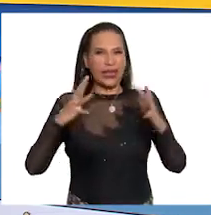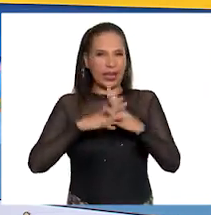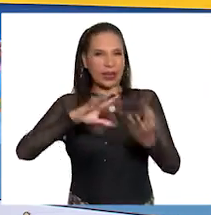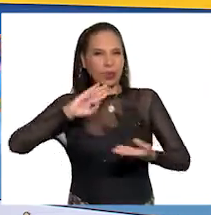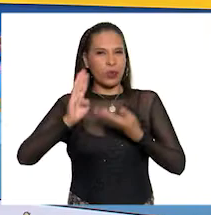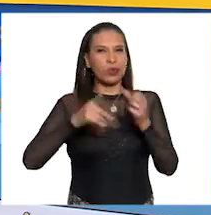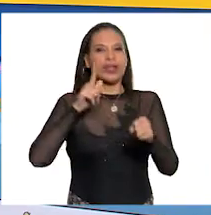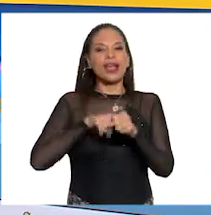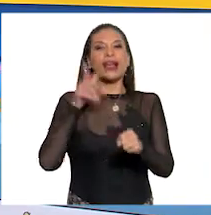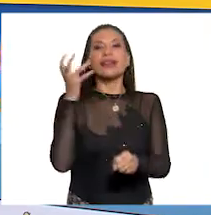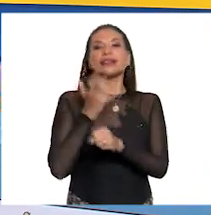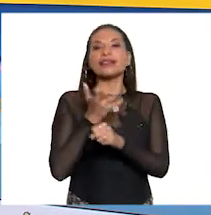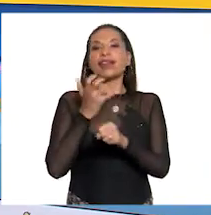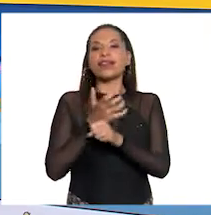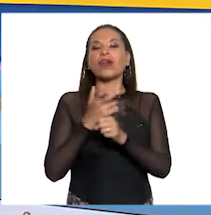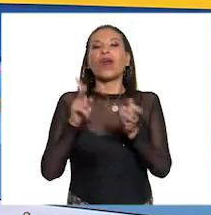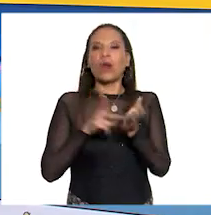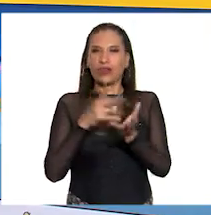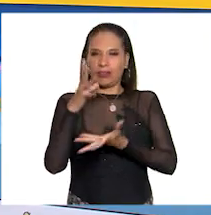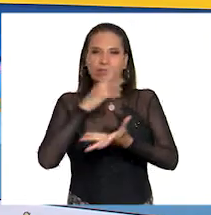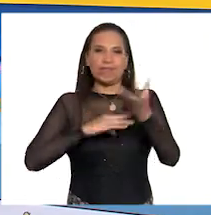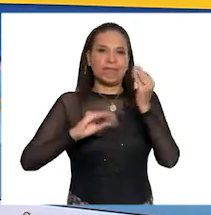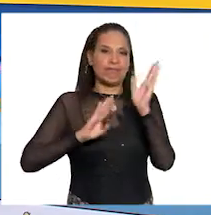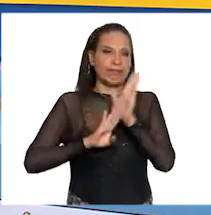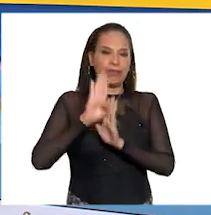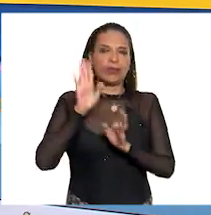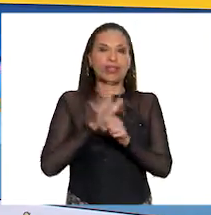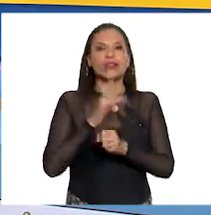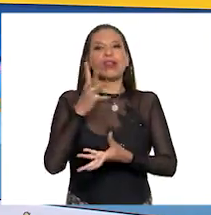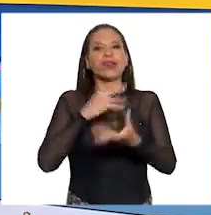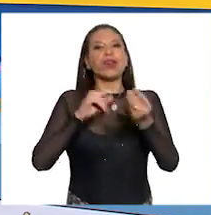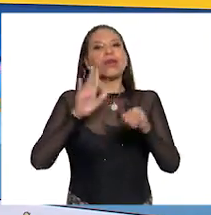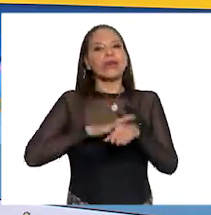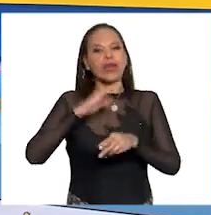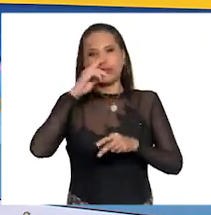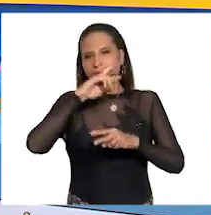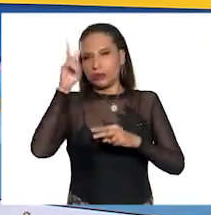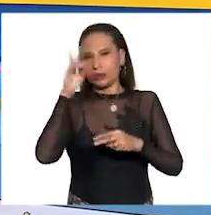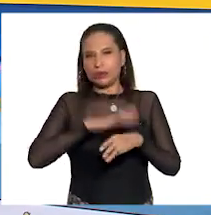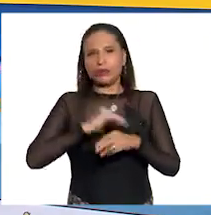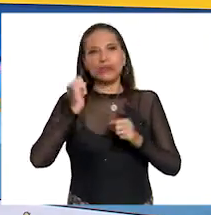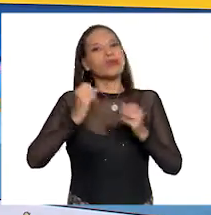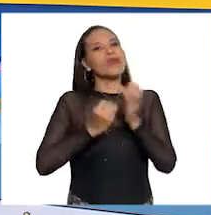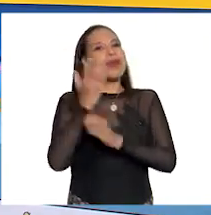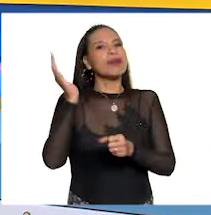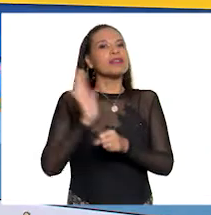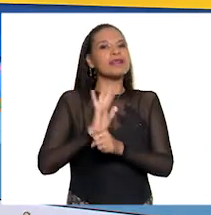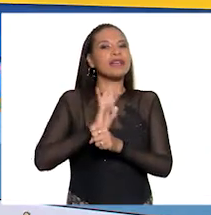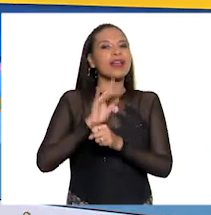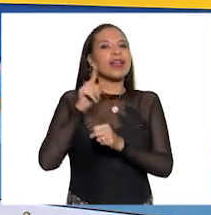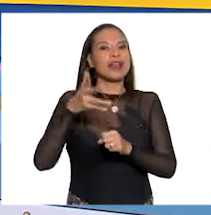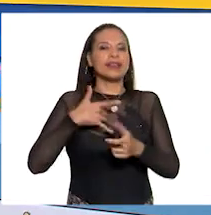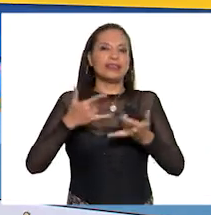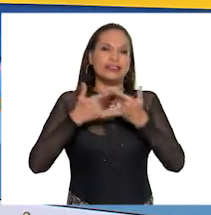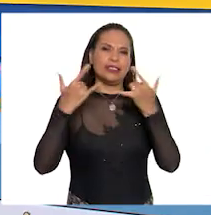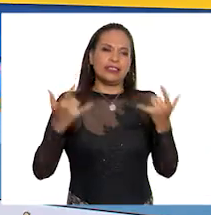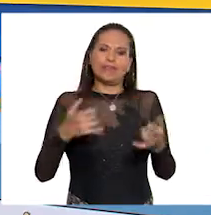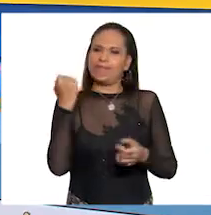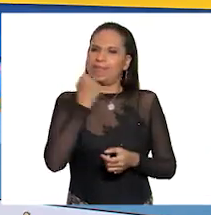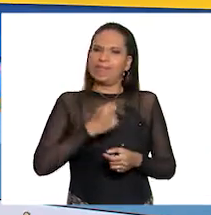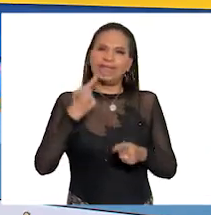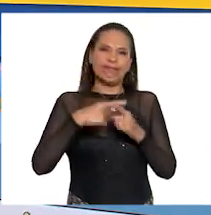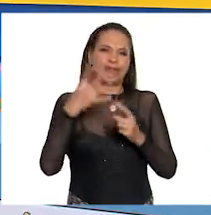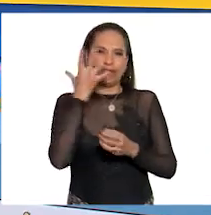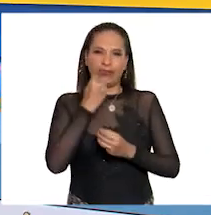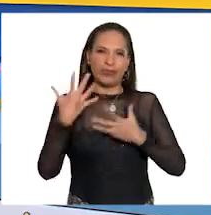Mundial, Estados Unidos se había recuperado y eso le permitió producir una avalancha de nuevas películas que tenían historias muy audaces y